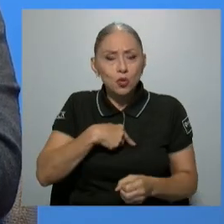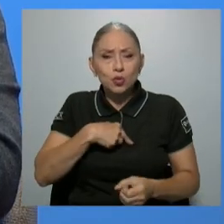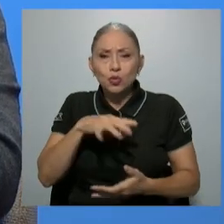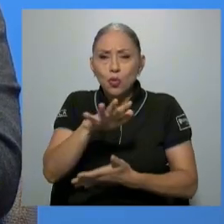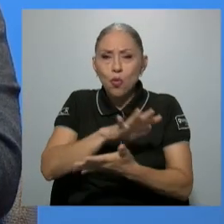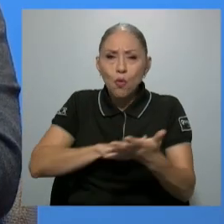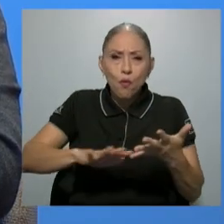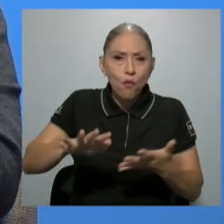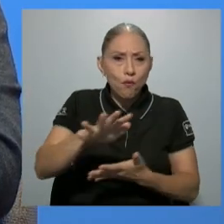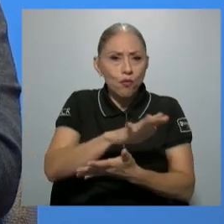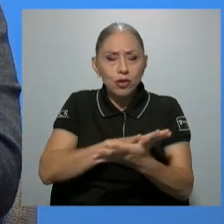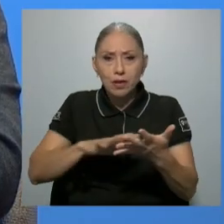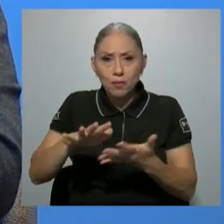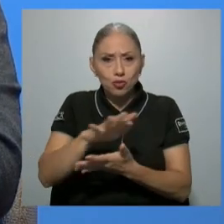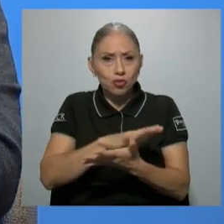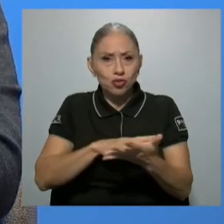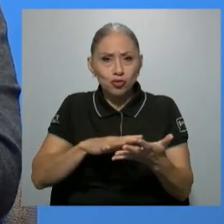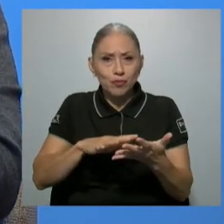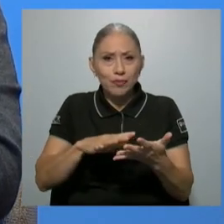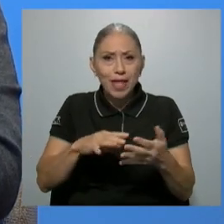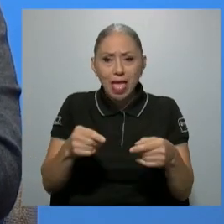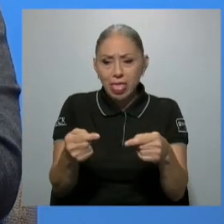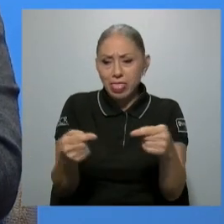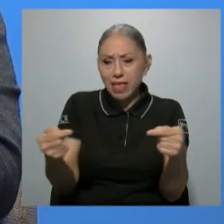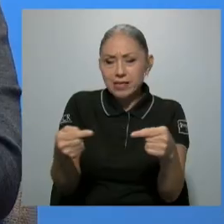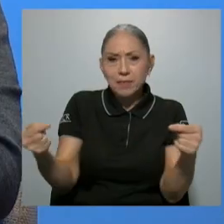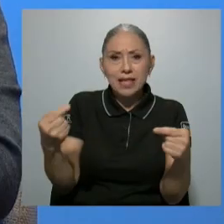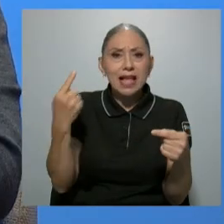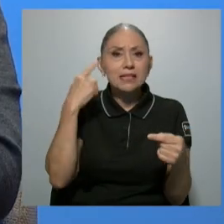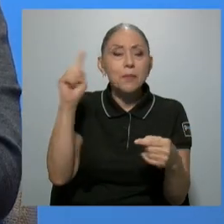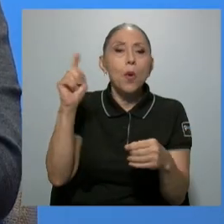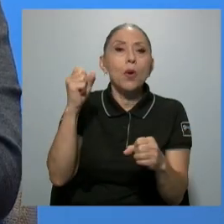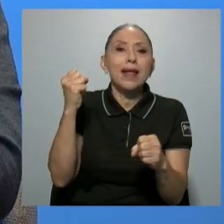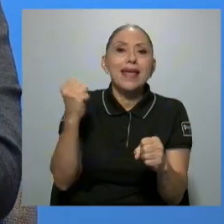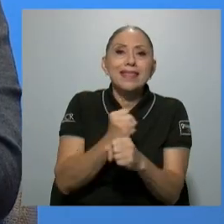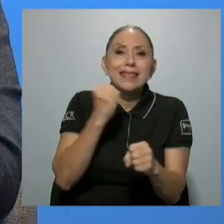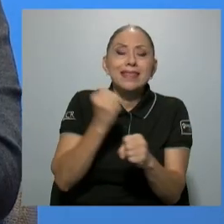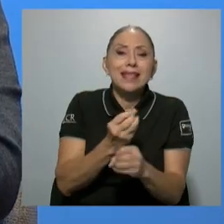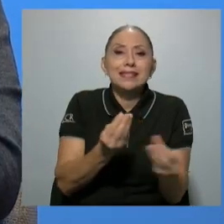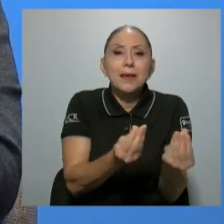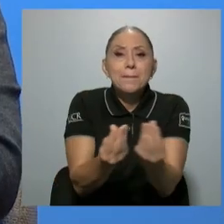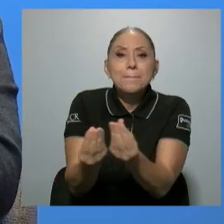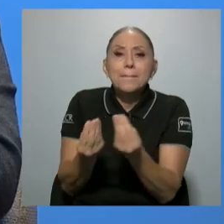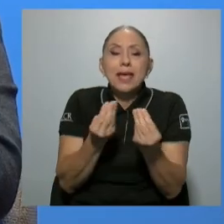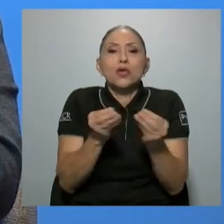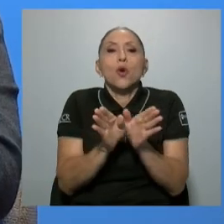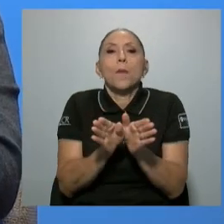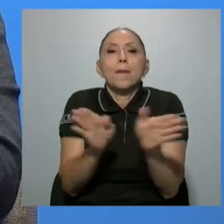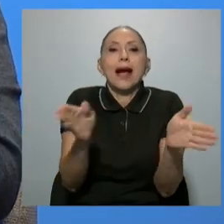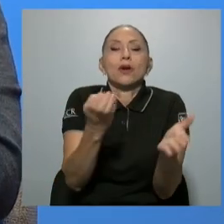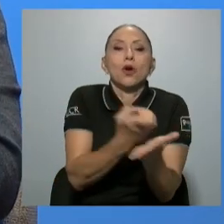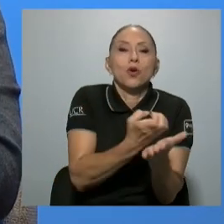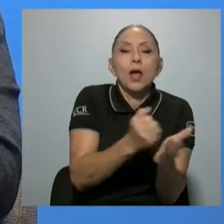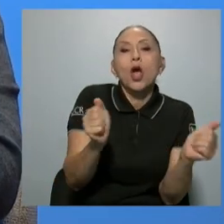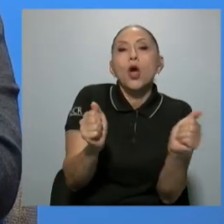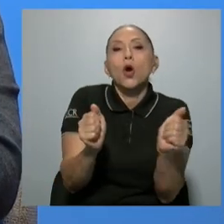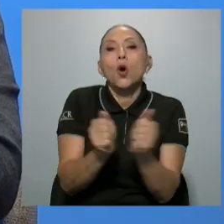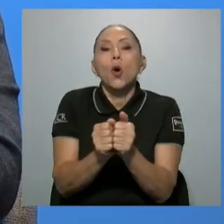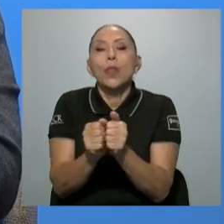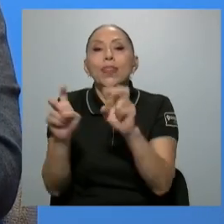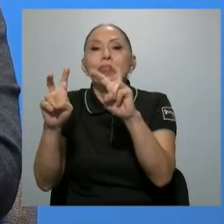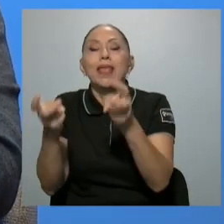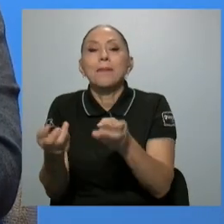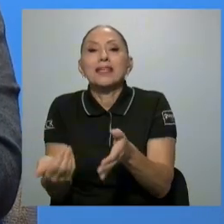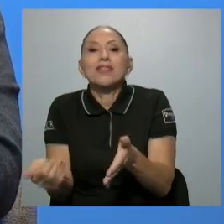confundir las disputas por desempeño macroeconómico con temas más bien redistributivos, con disputas distributivas,